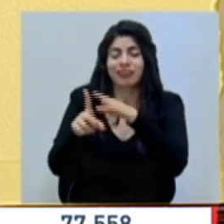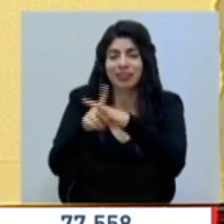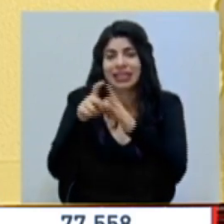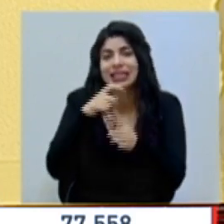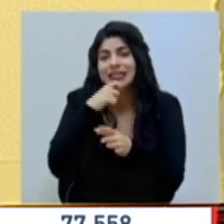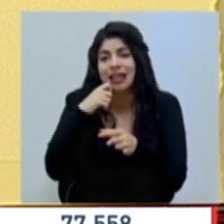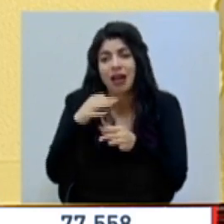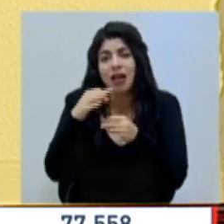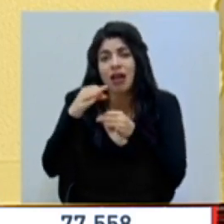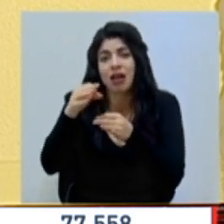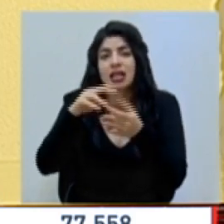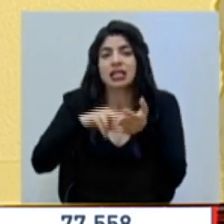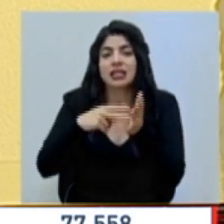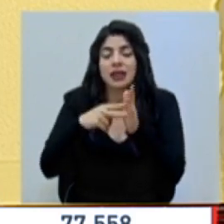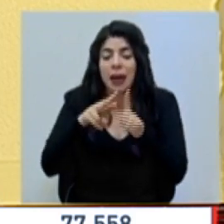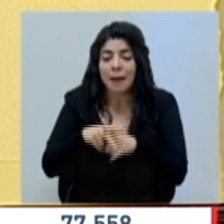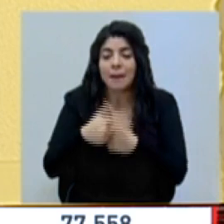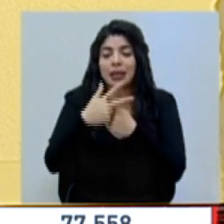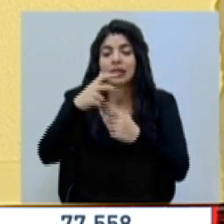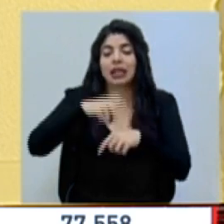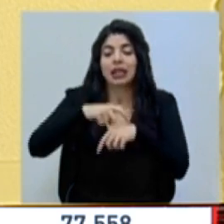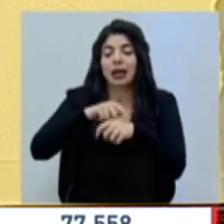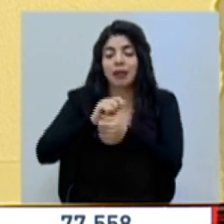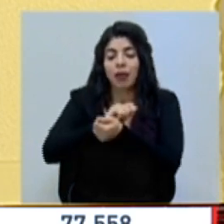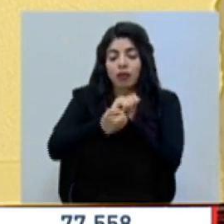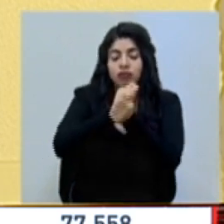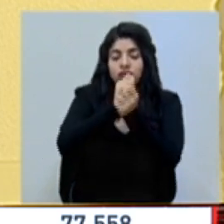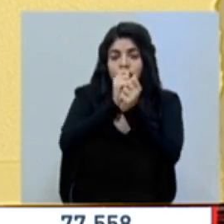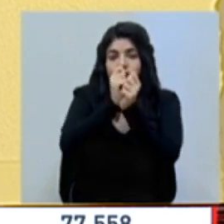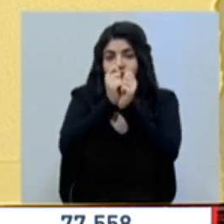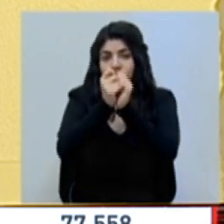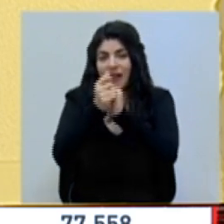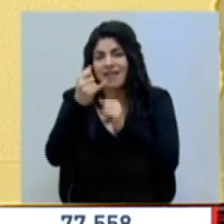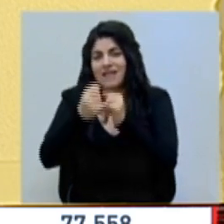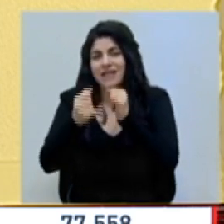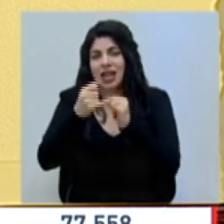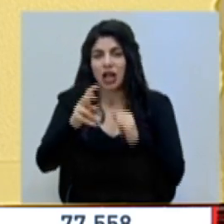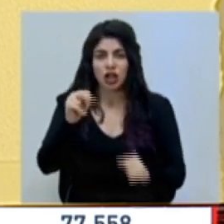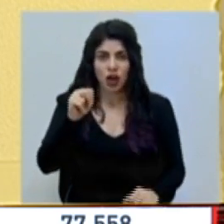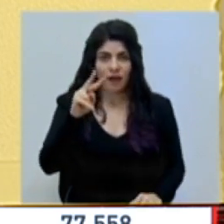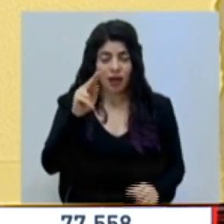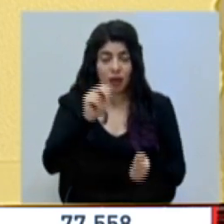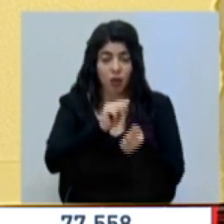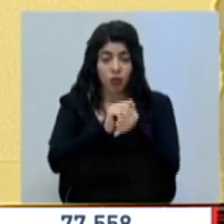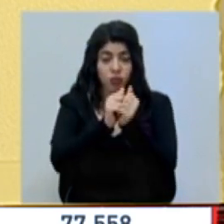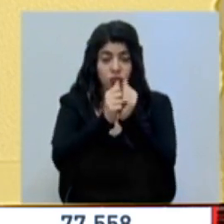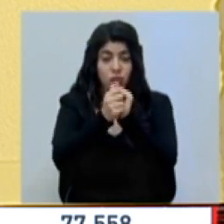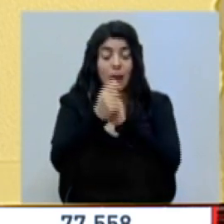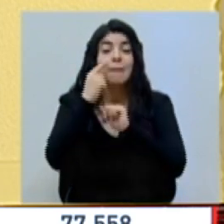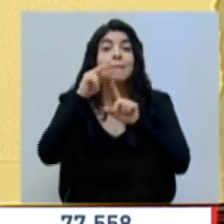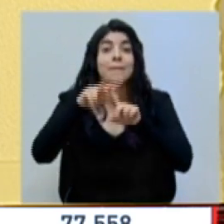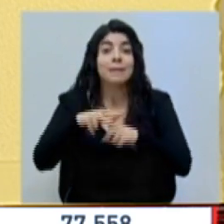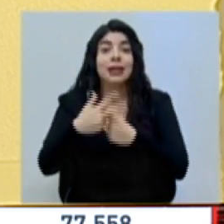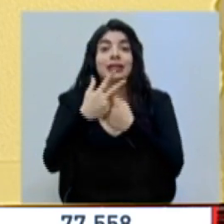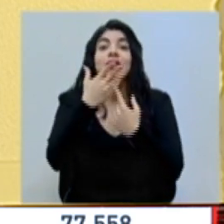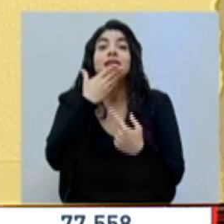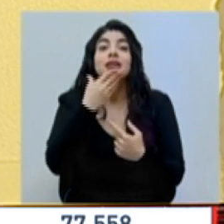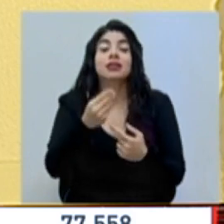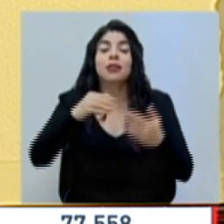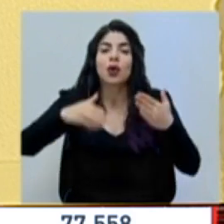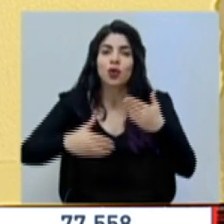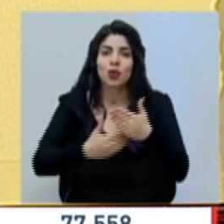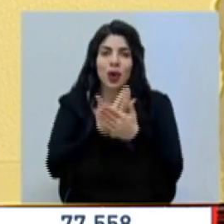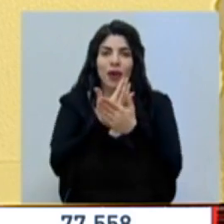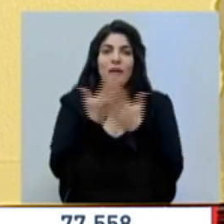ya entraríamos en ese periodo de transición, ya entrando al finales de noviembre, para luego comenzar una nueva etapa en diciembre, que